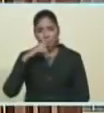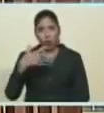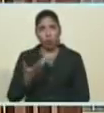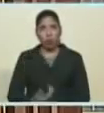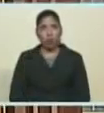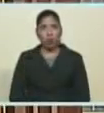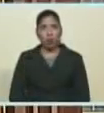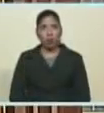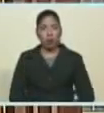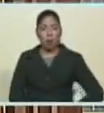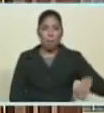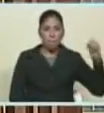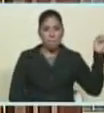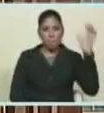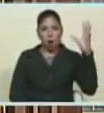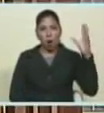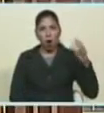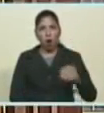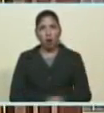Qué picha duro, ¿viste?